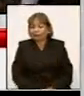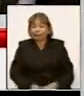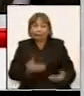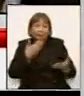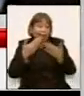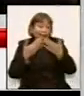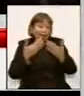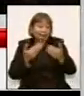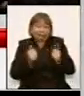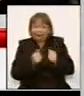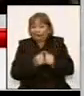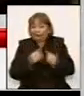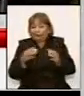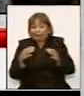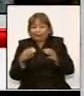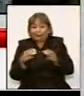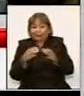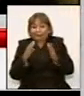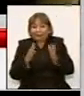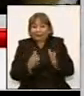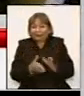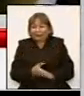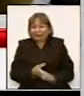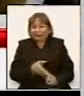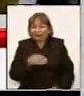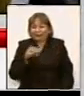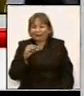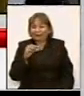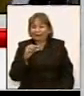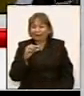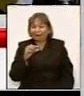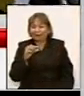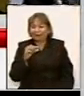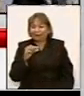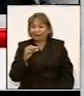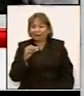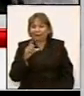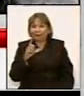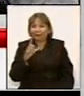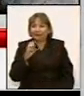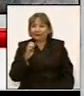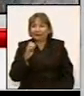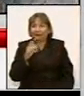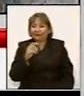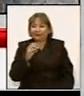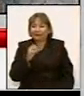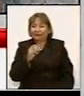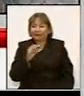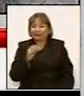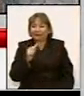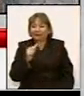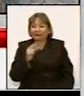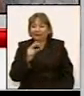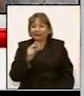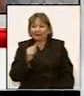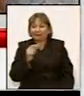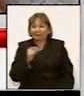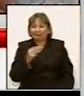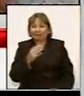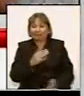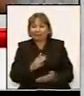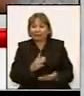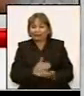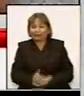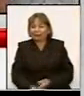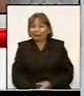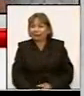conversar con el congresista Clayton Galván, porque él ha anunciado también sobre este problema que